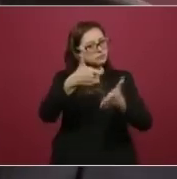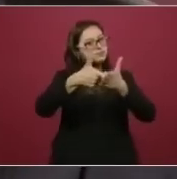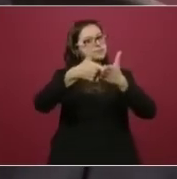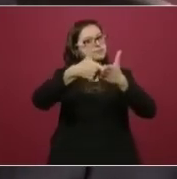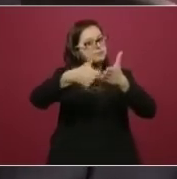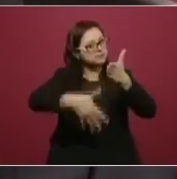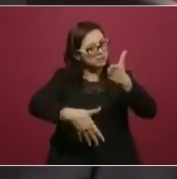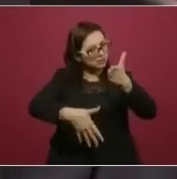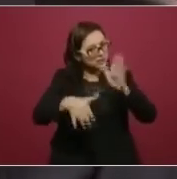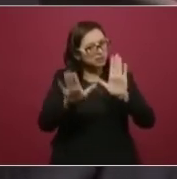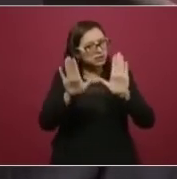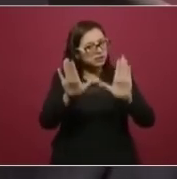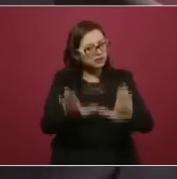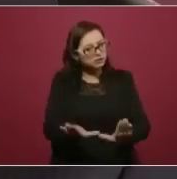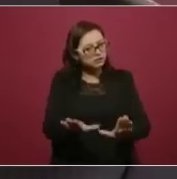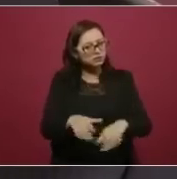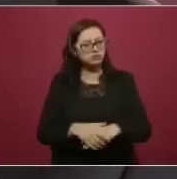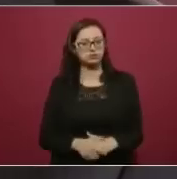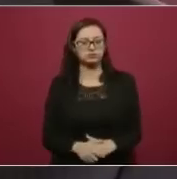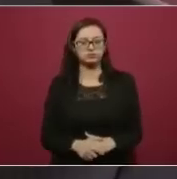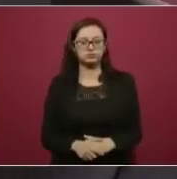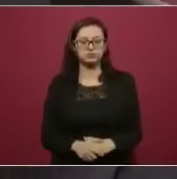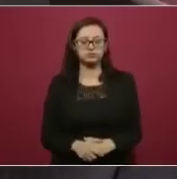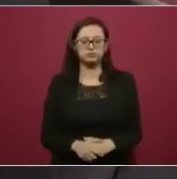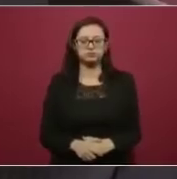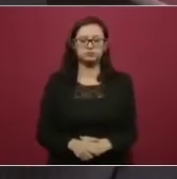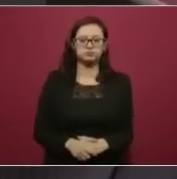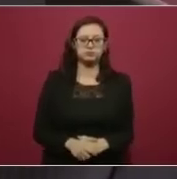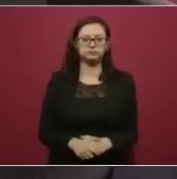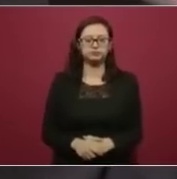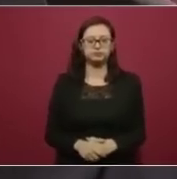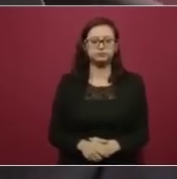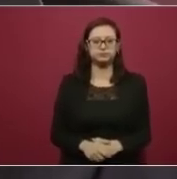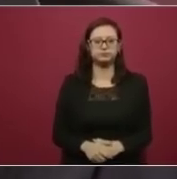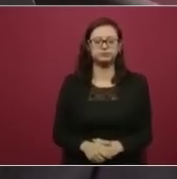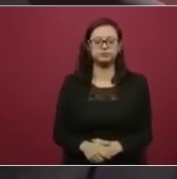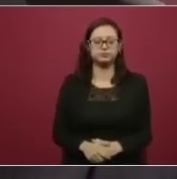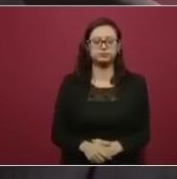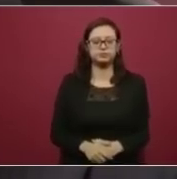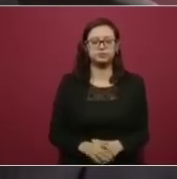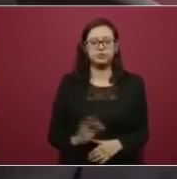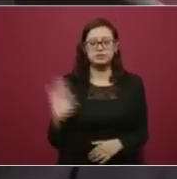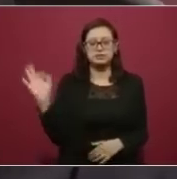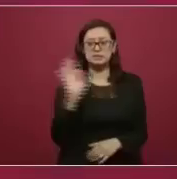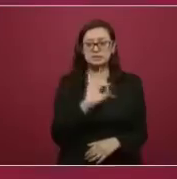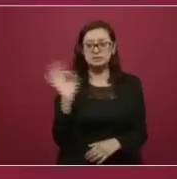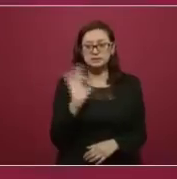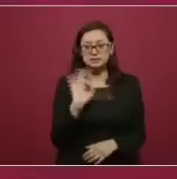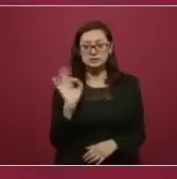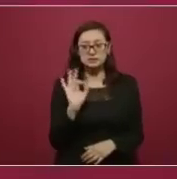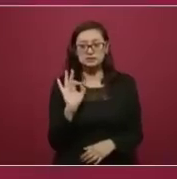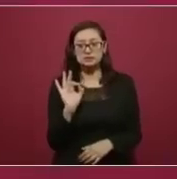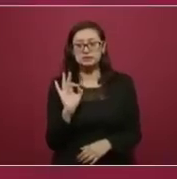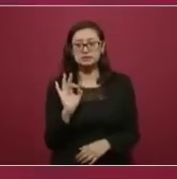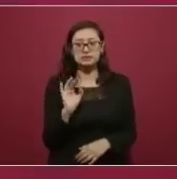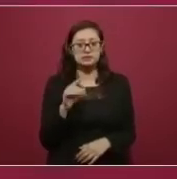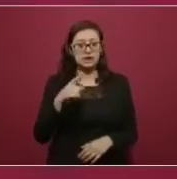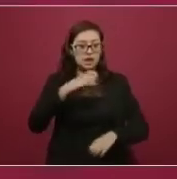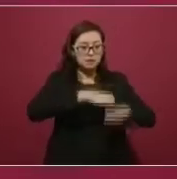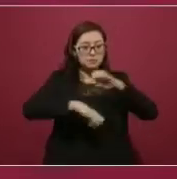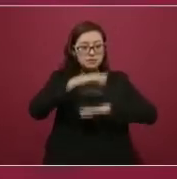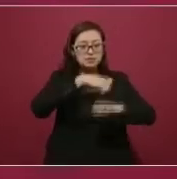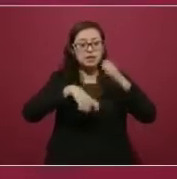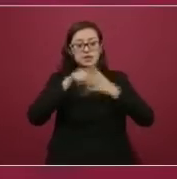ayuden. Puede ser que quienes son los dueños de las empresas,